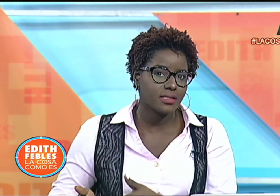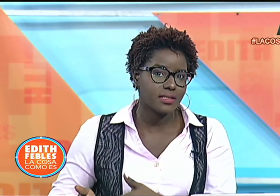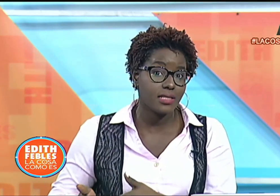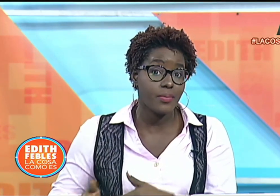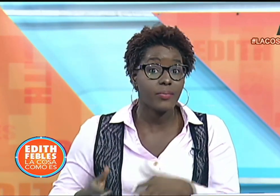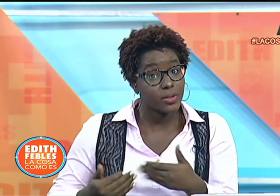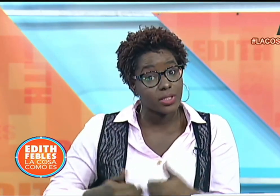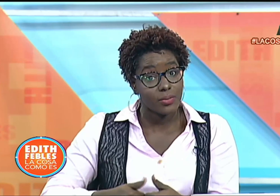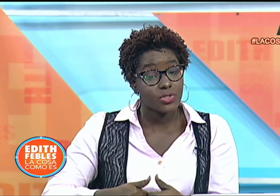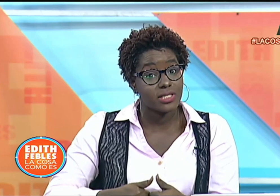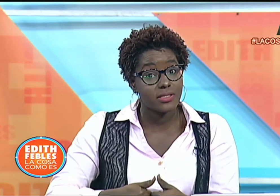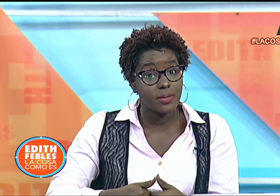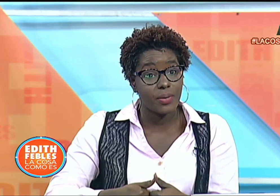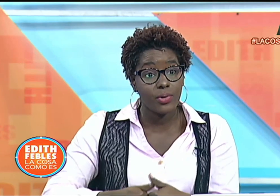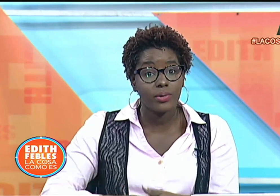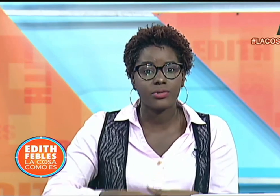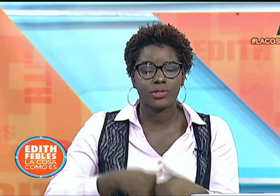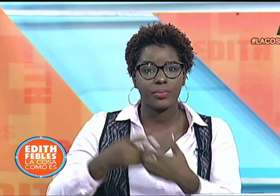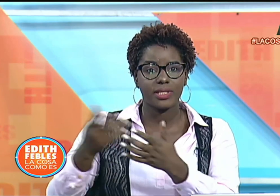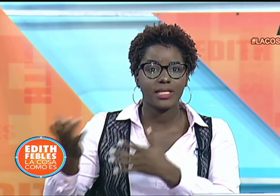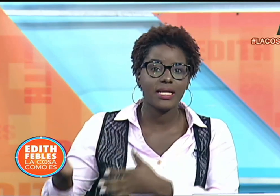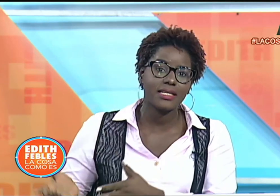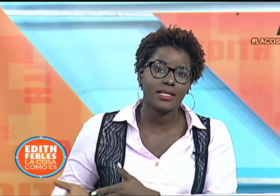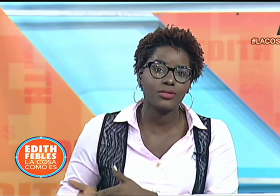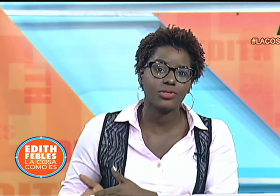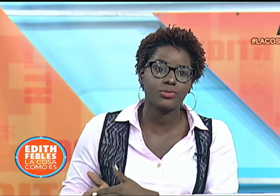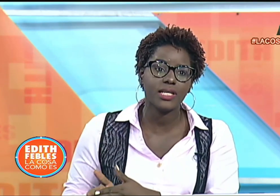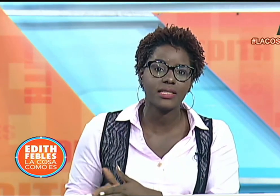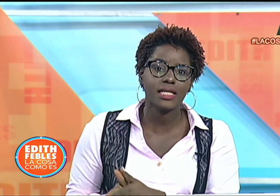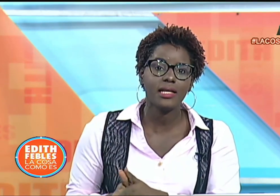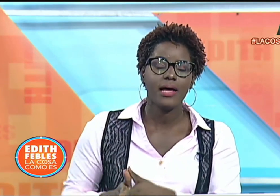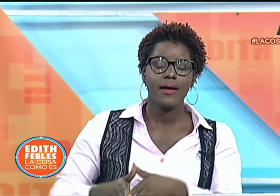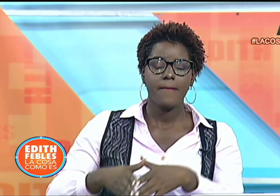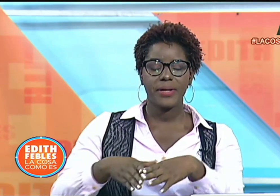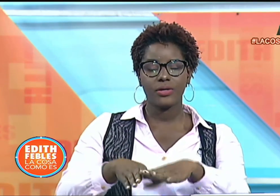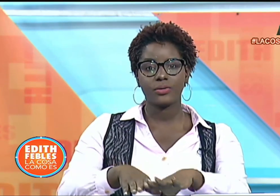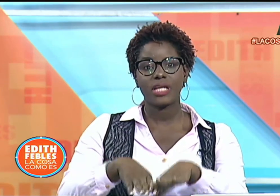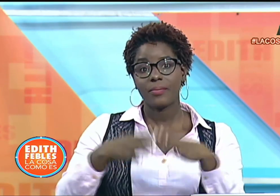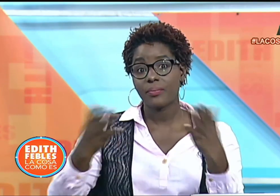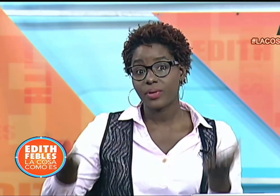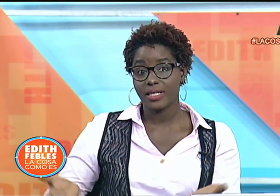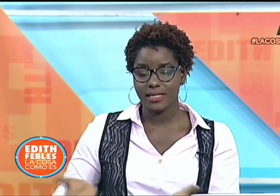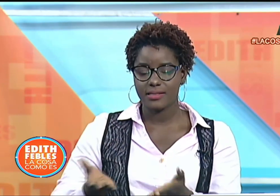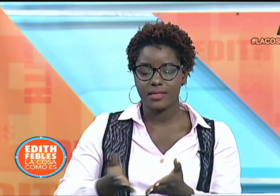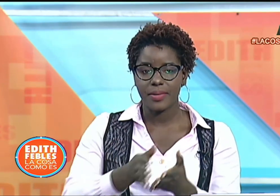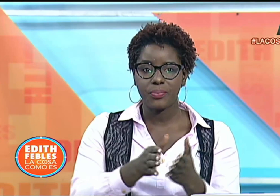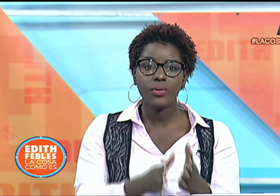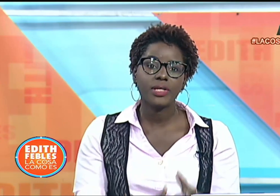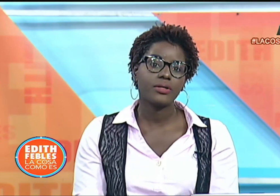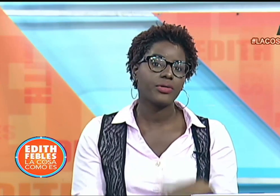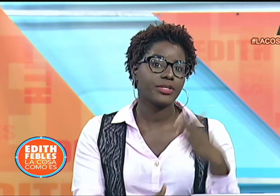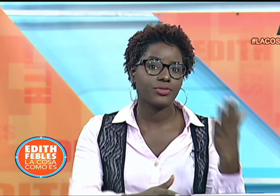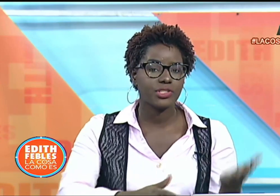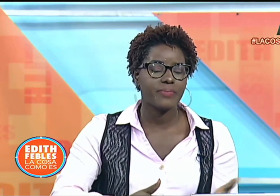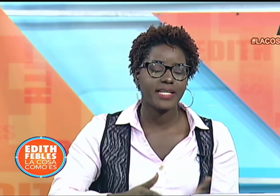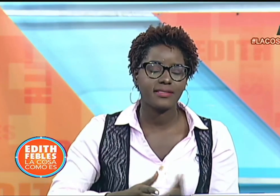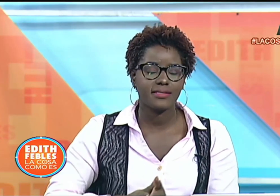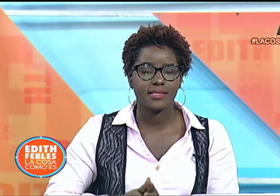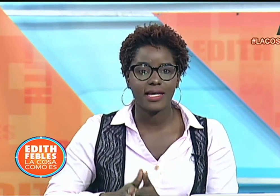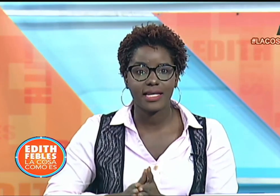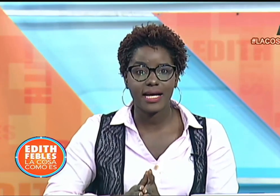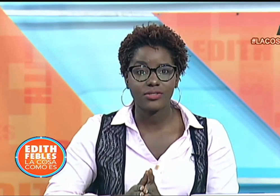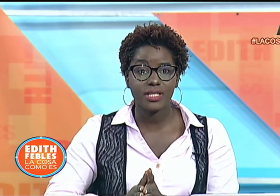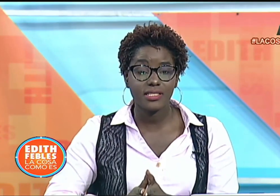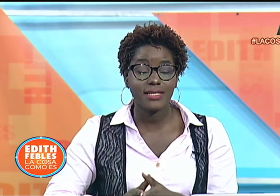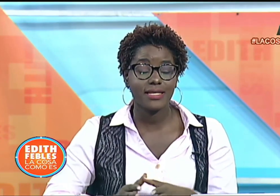este sistema, pero tenemos el sistema público. Usted puede tener el crédito estudiantil, pero también puede ir al sistema público, y en otros países está.